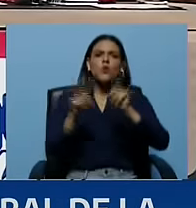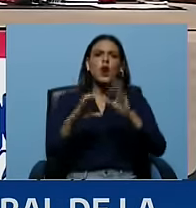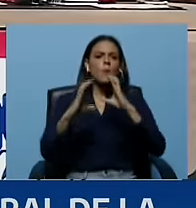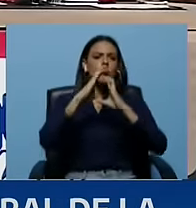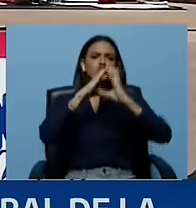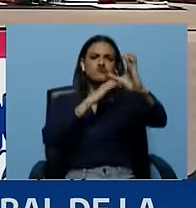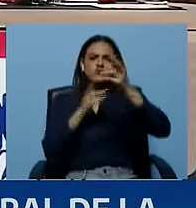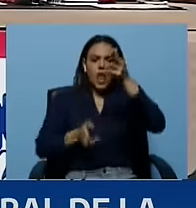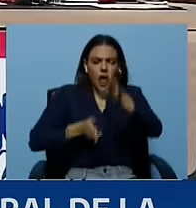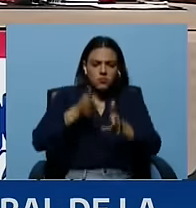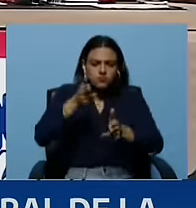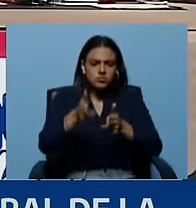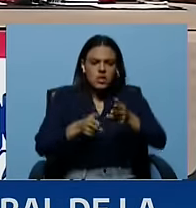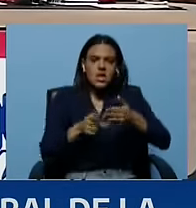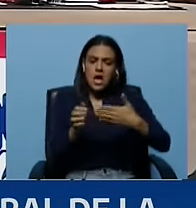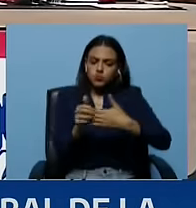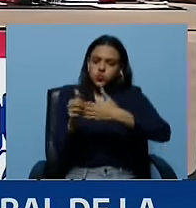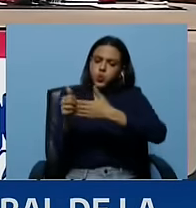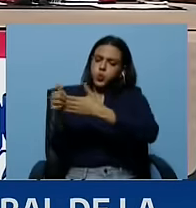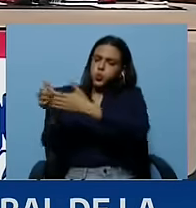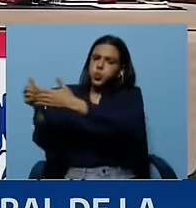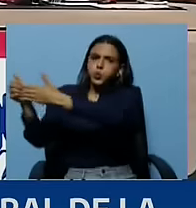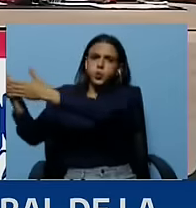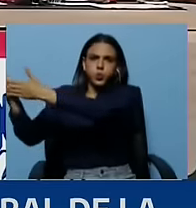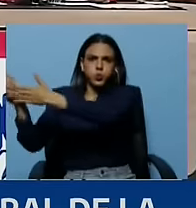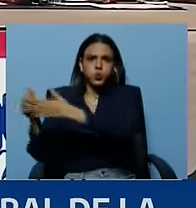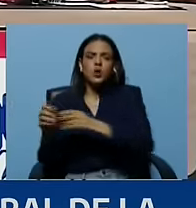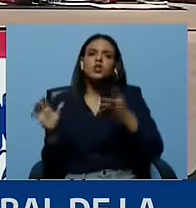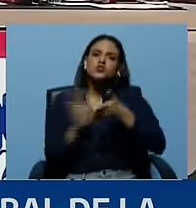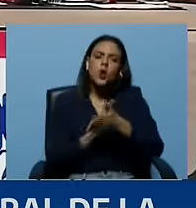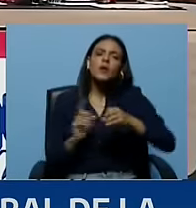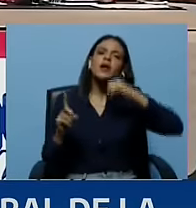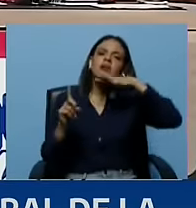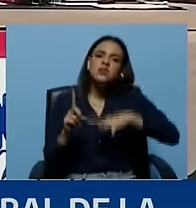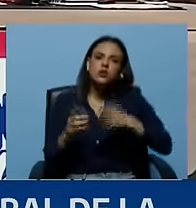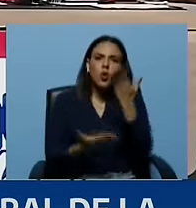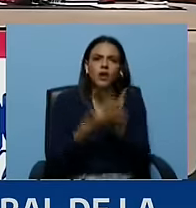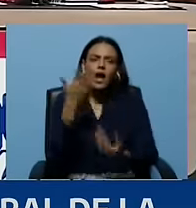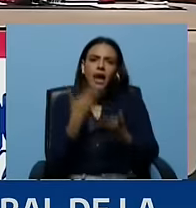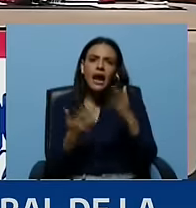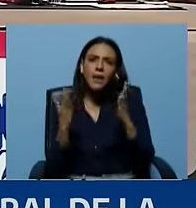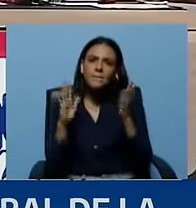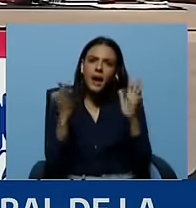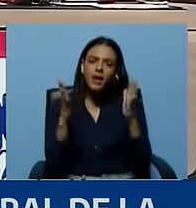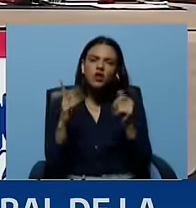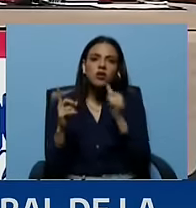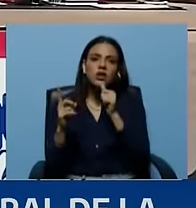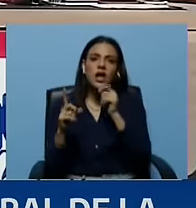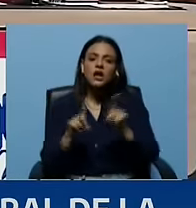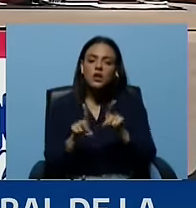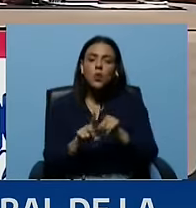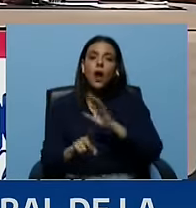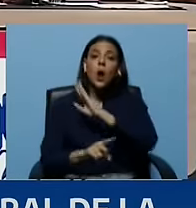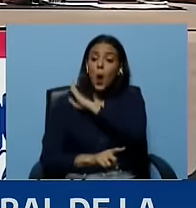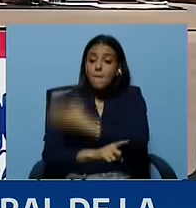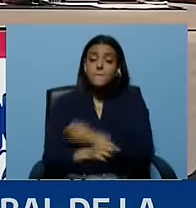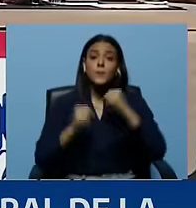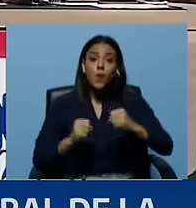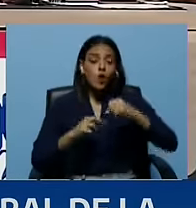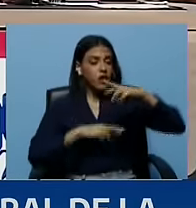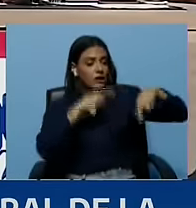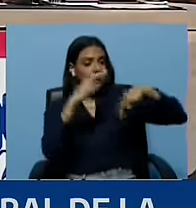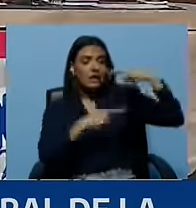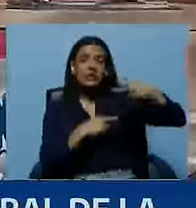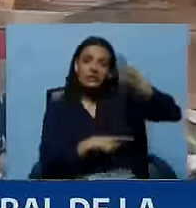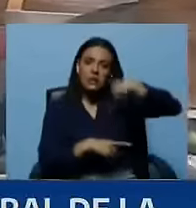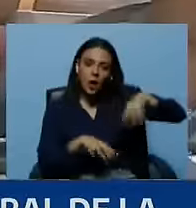del tren de la historia, en manos de un poder revolucionario